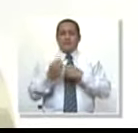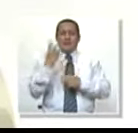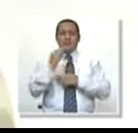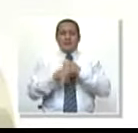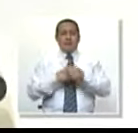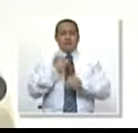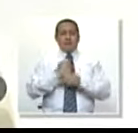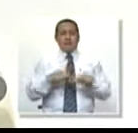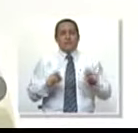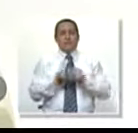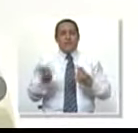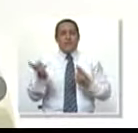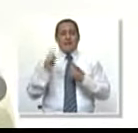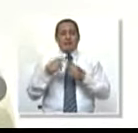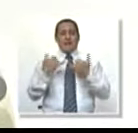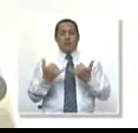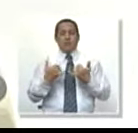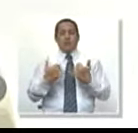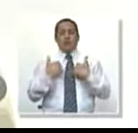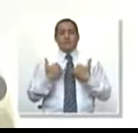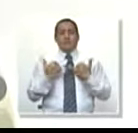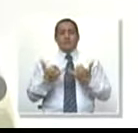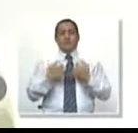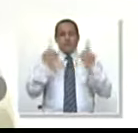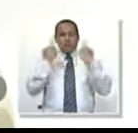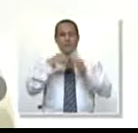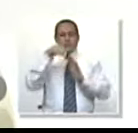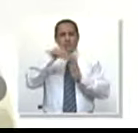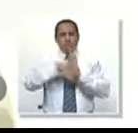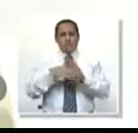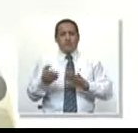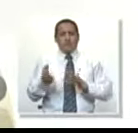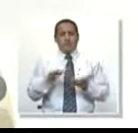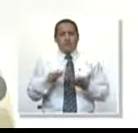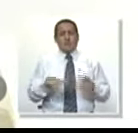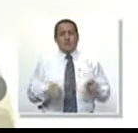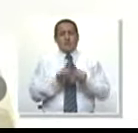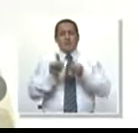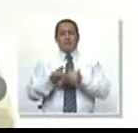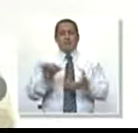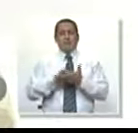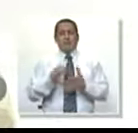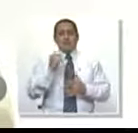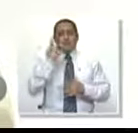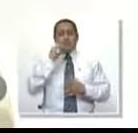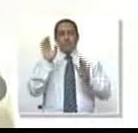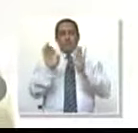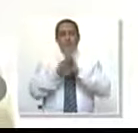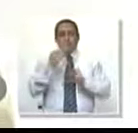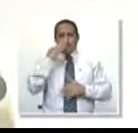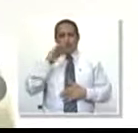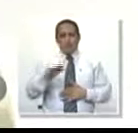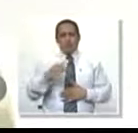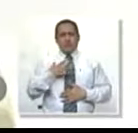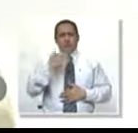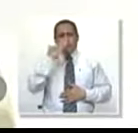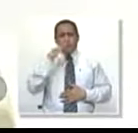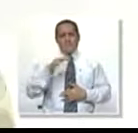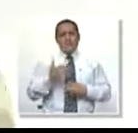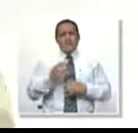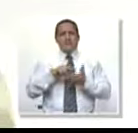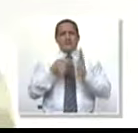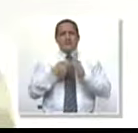años en estos momentos tenemos un descenso en la mortalidad que en términos de niños menores de un